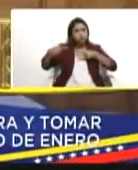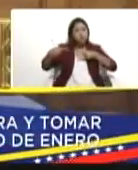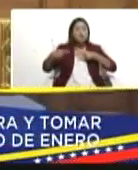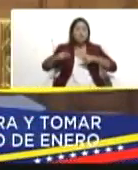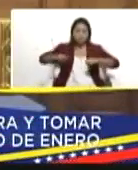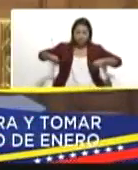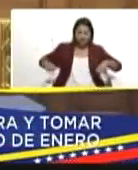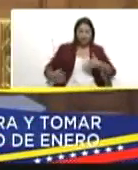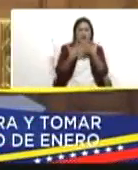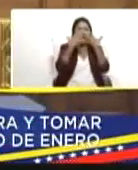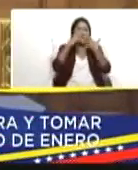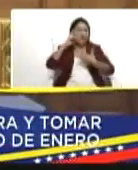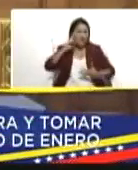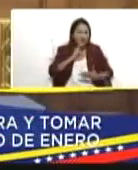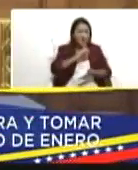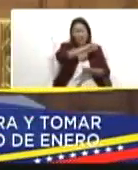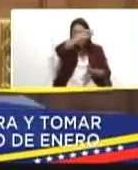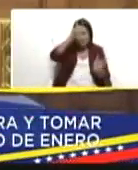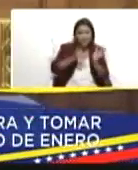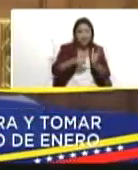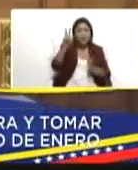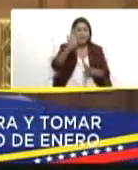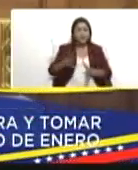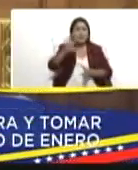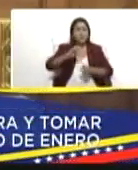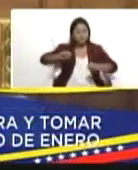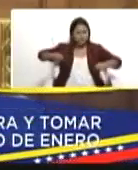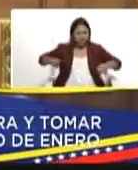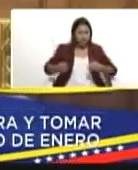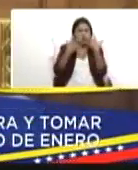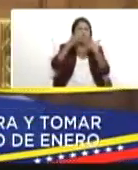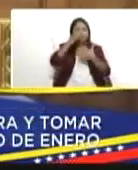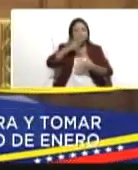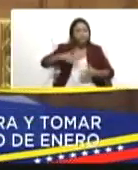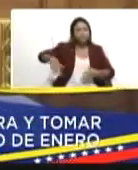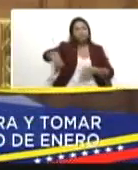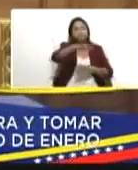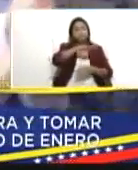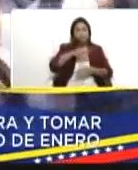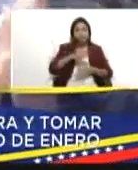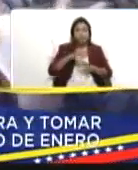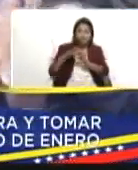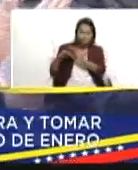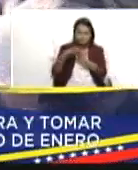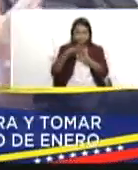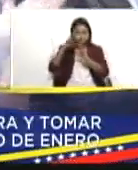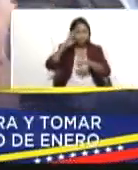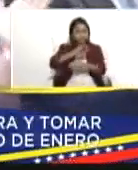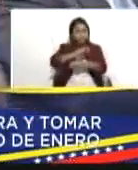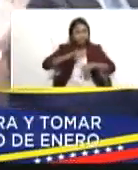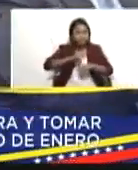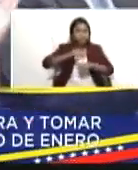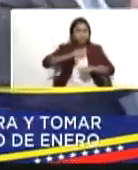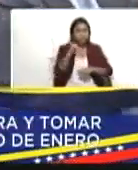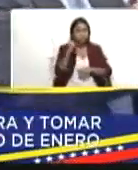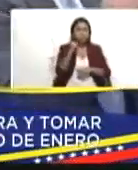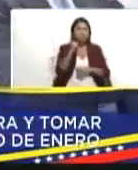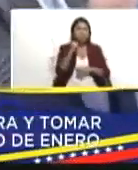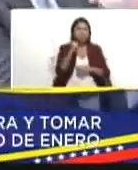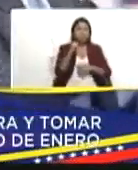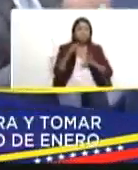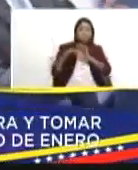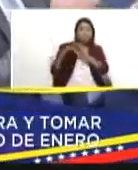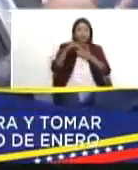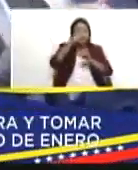bolivariana a nivel nacional Furia del pueblo furia de la unión Cívico militar policial no nos pongan a